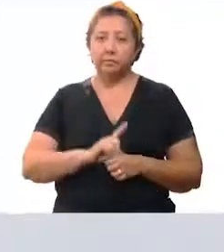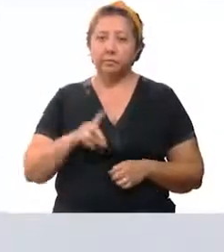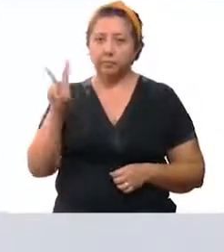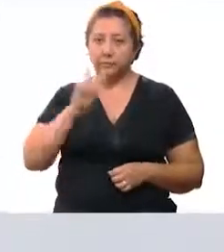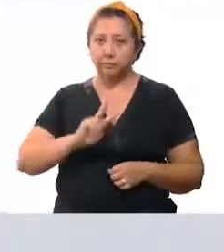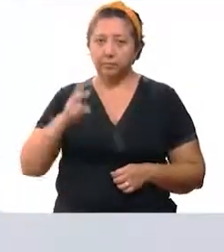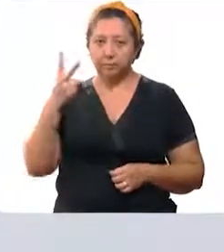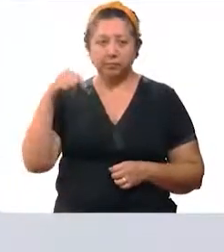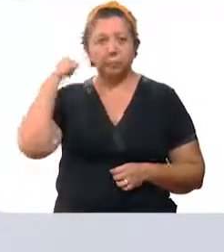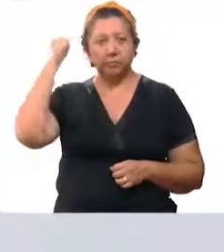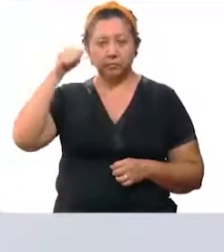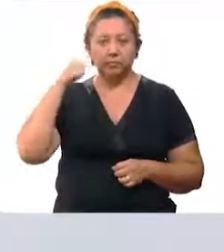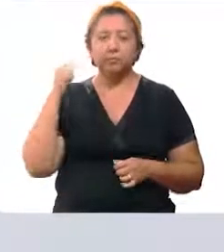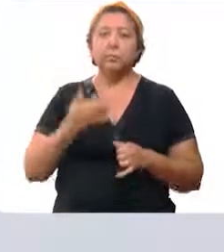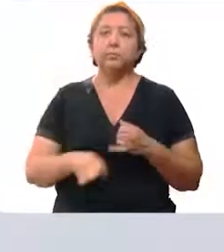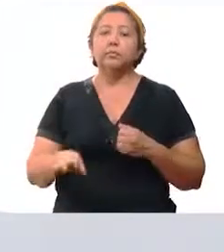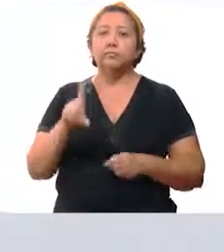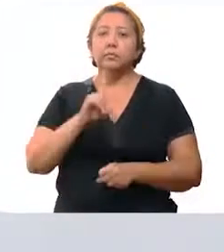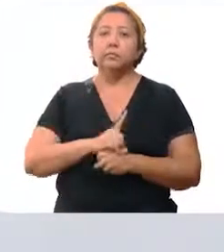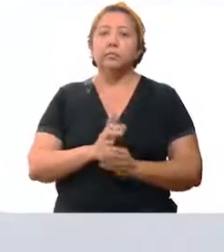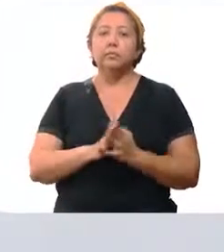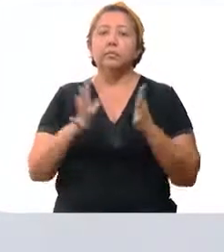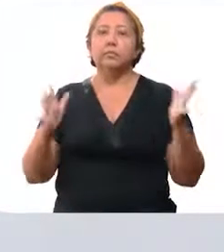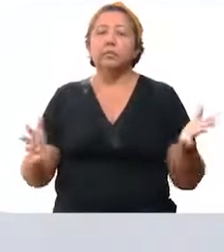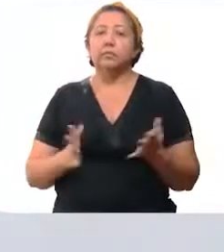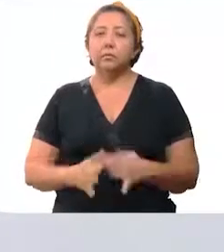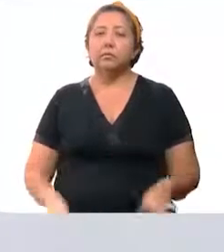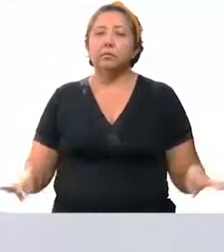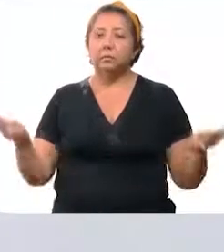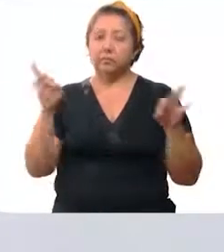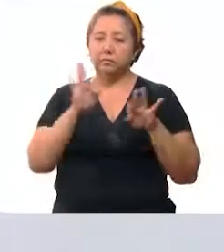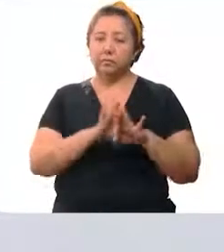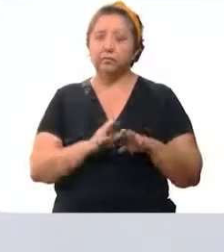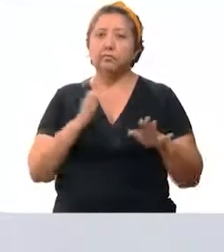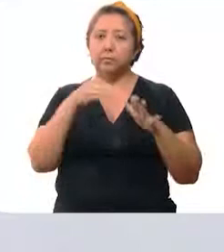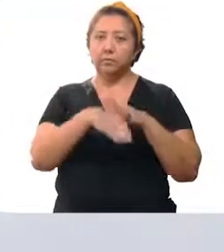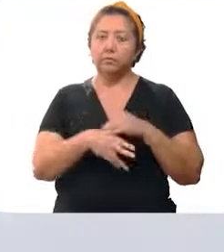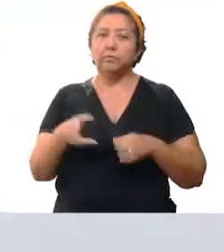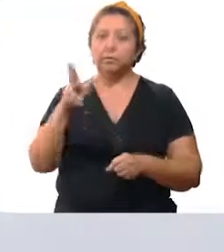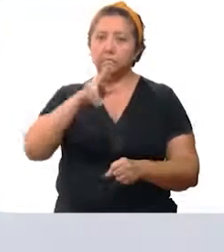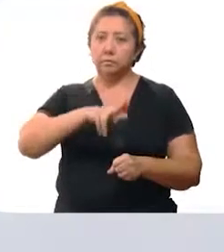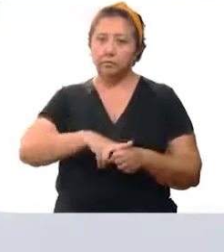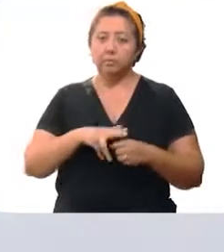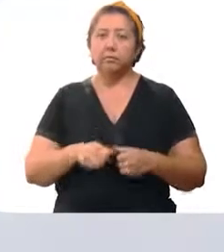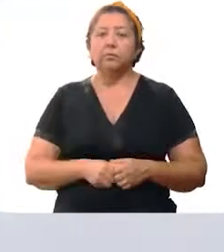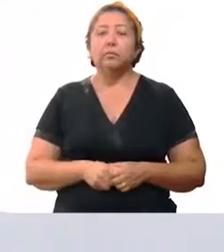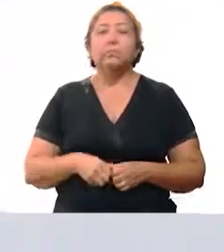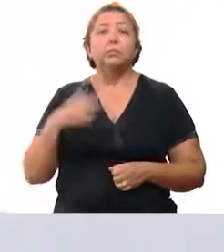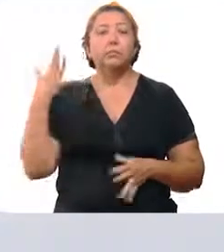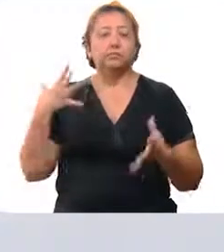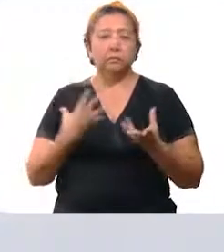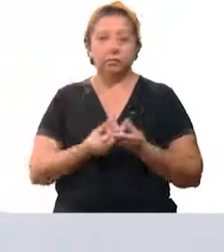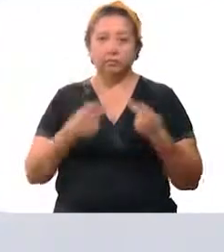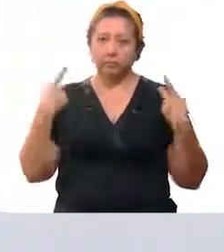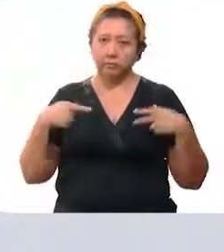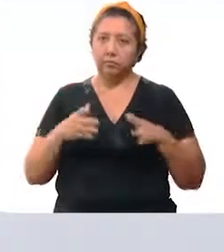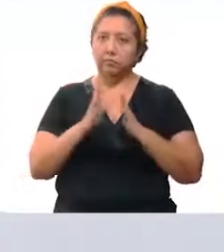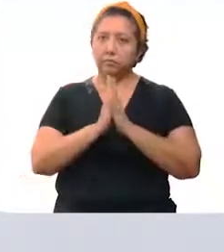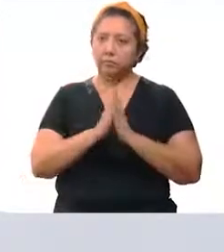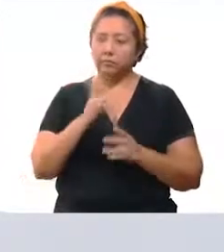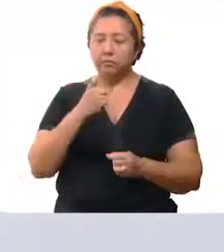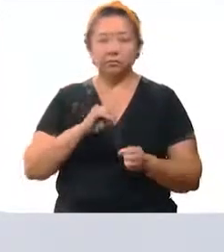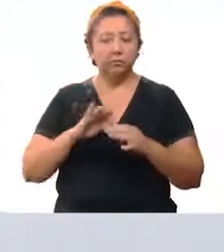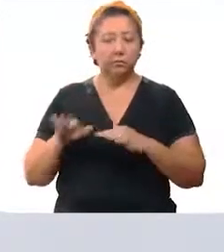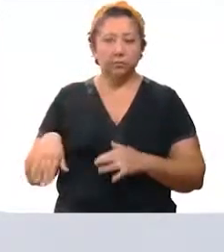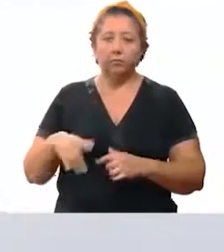este viernes 2 de abril. En los últimos días se ha registrado un incremento importante en los ingresos hospitalarios, por lo que pedimos a la población